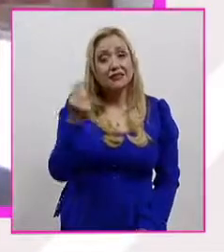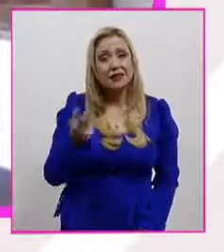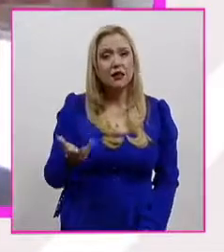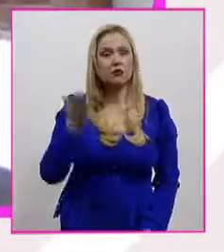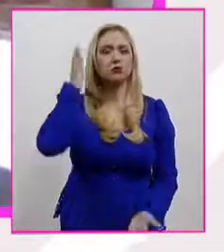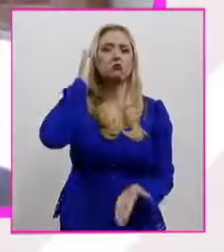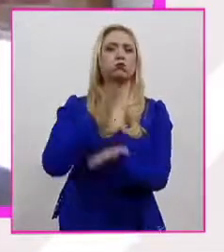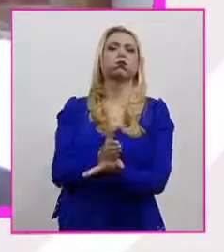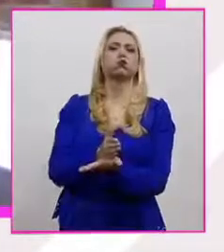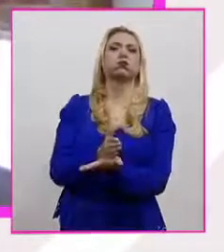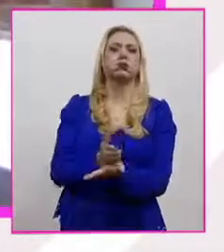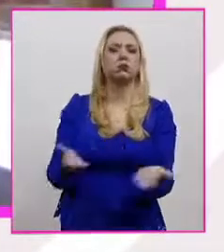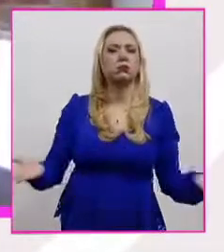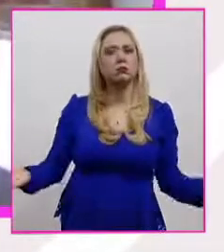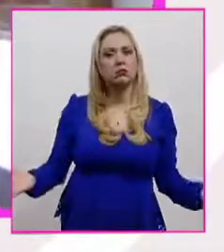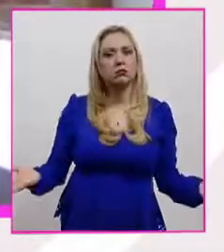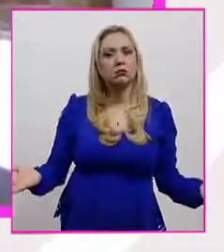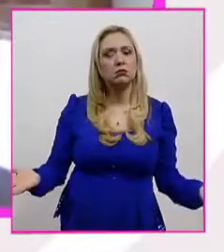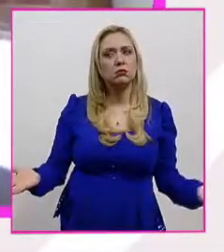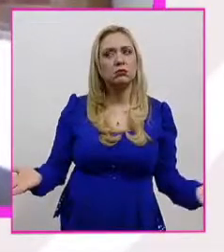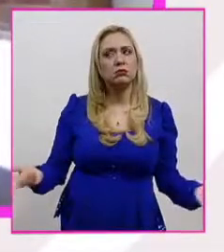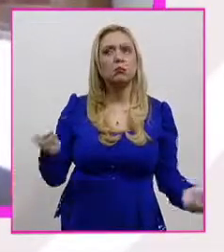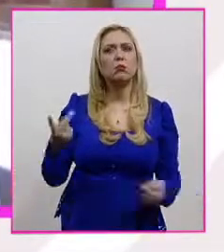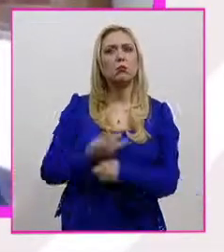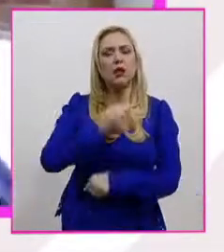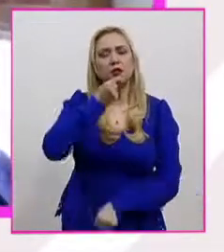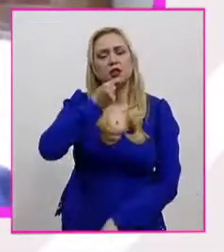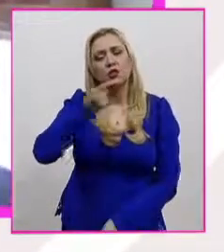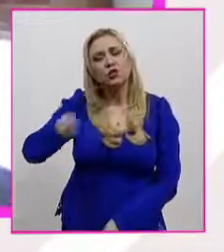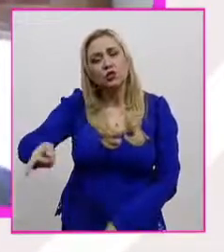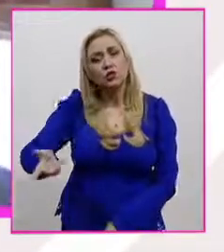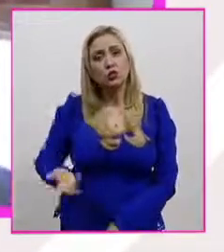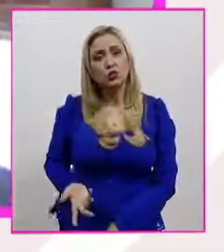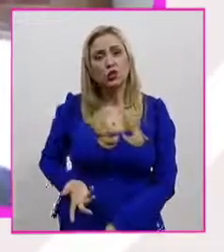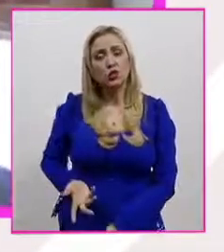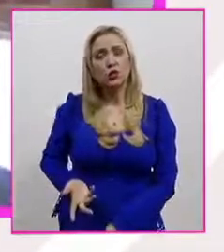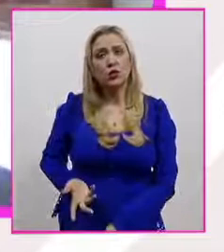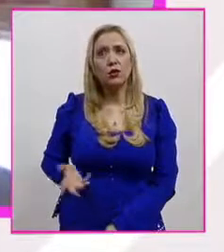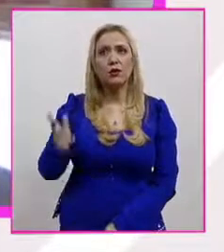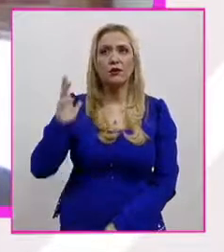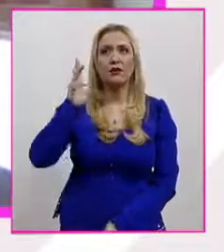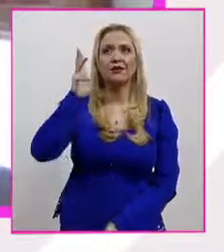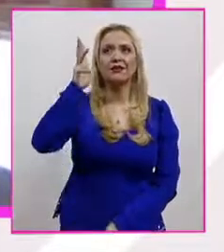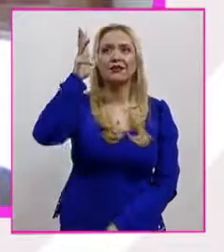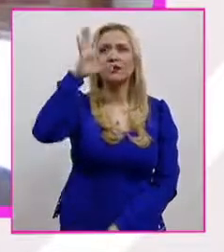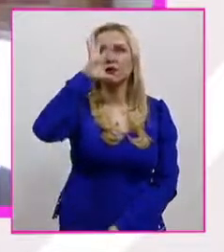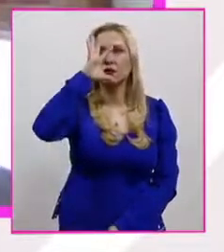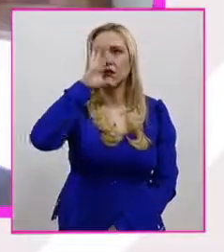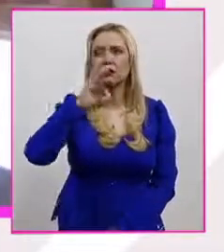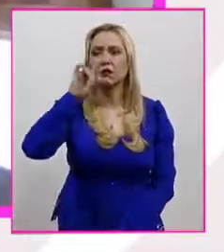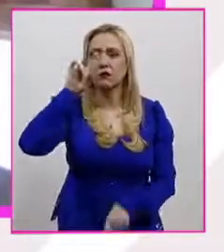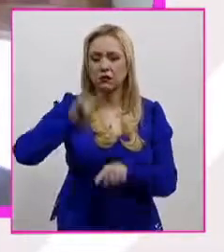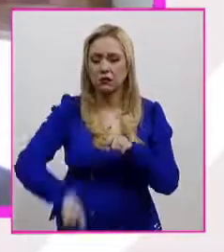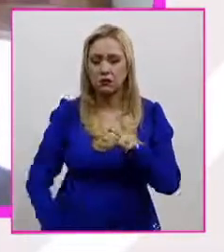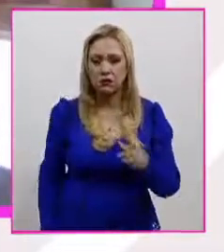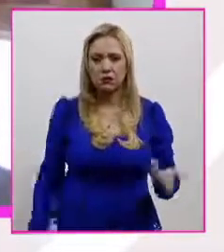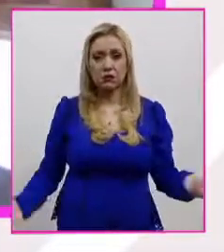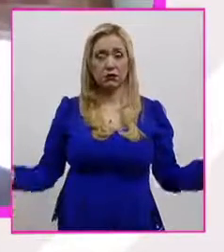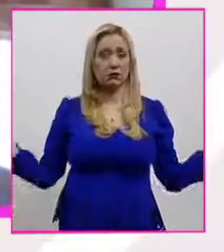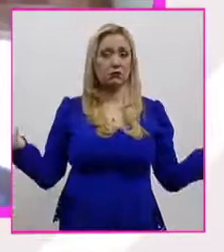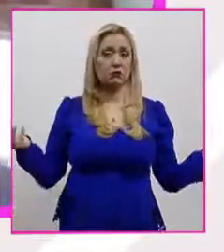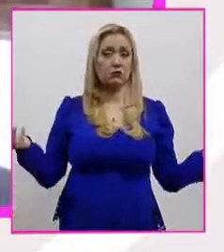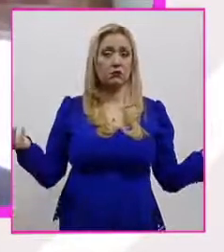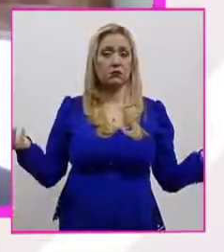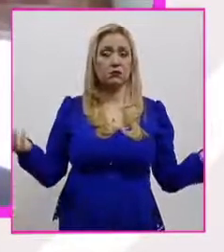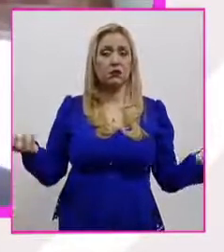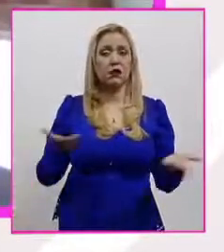siendo beneficiarios de ese programa podían aspirar a más cosas que aquellos a los que no estaban atendiendo, digamos, y